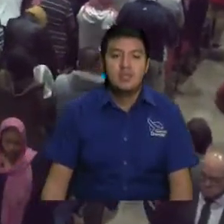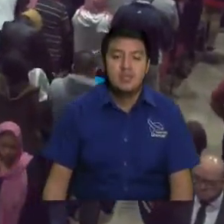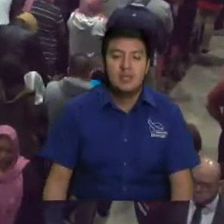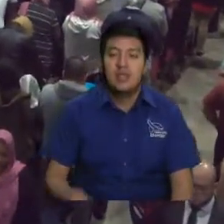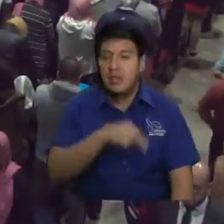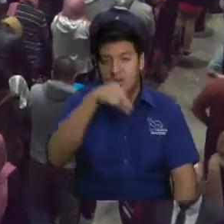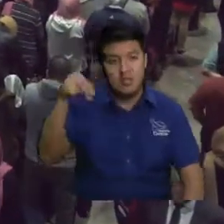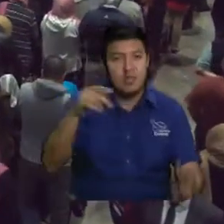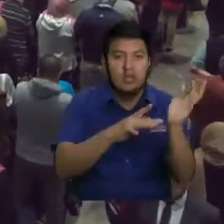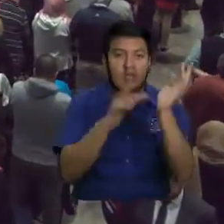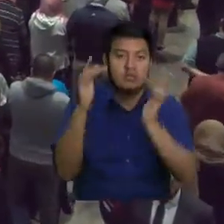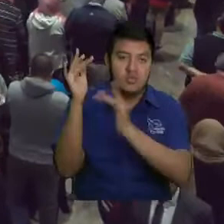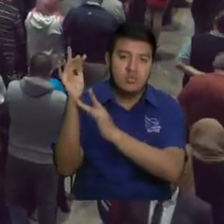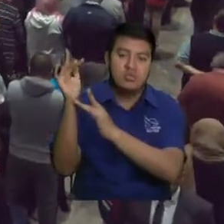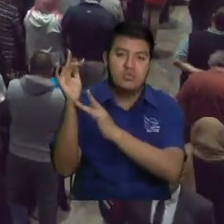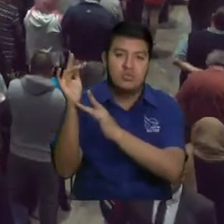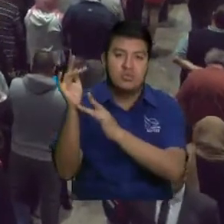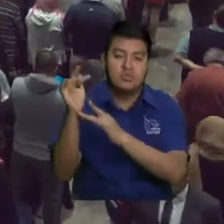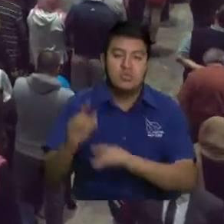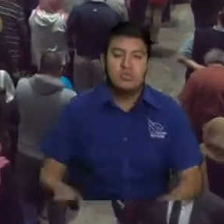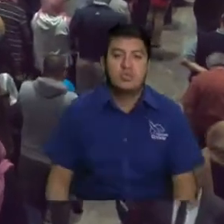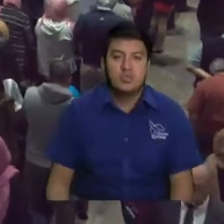Oh, en el nombre de Jesús,